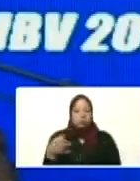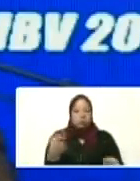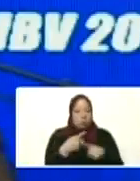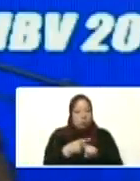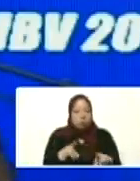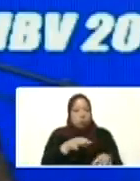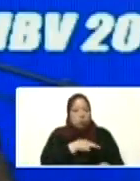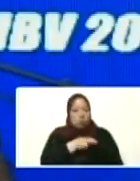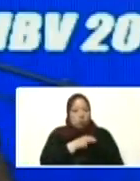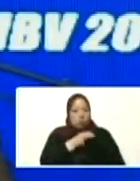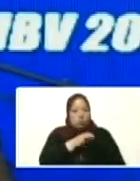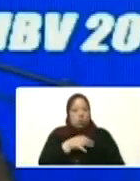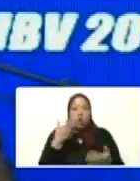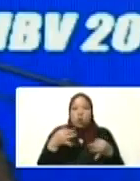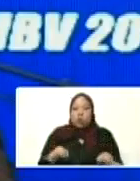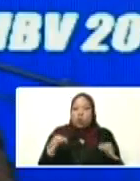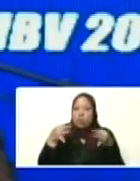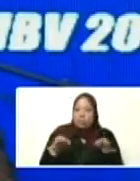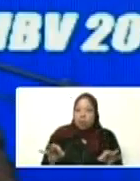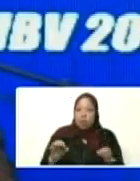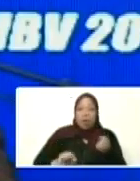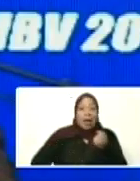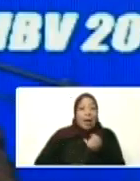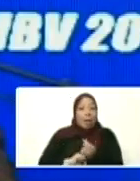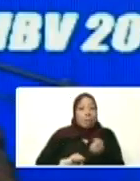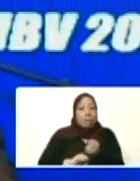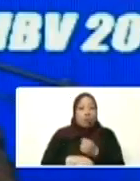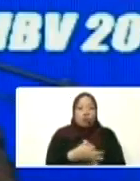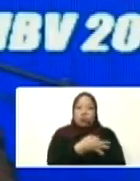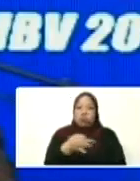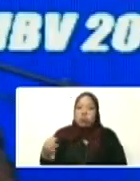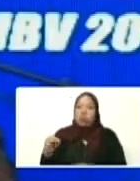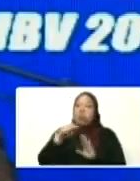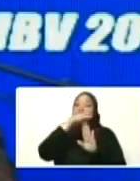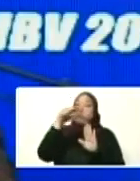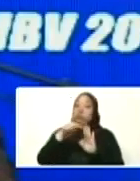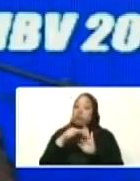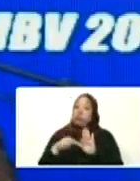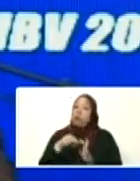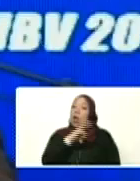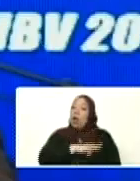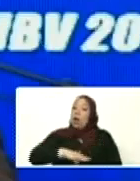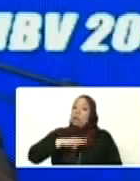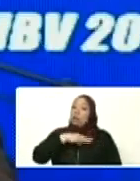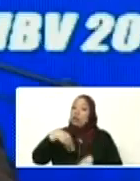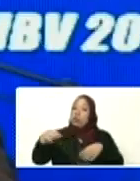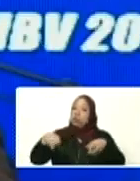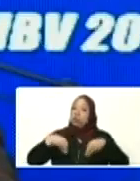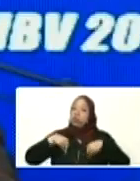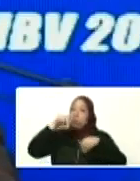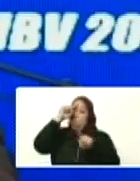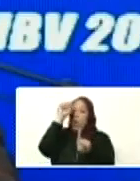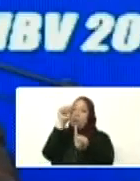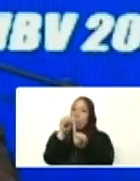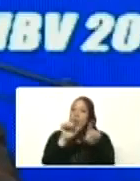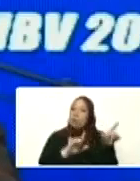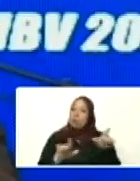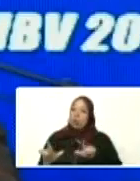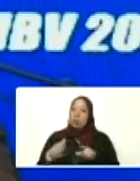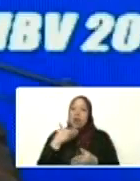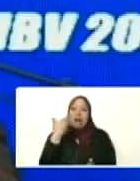generales, por el apoyo incondicional prestado en pro del cumplimiento de las misiones asignadas. Gracias por su